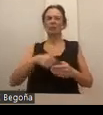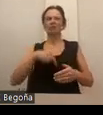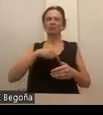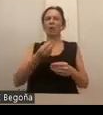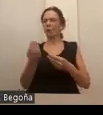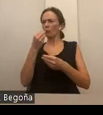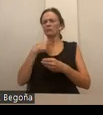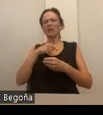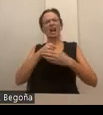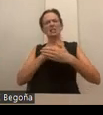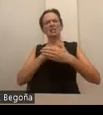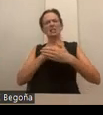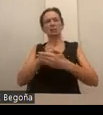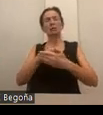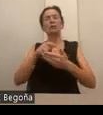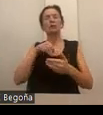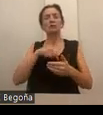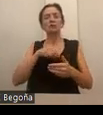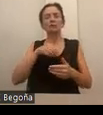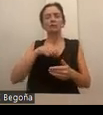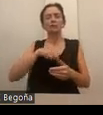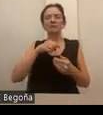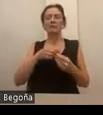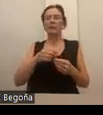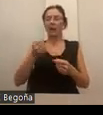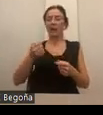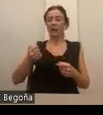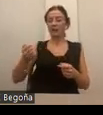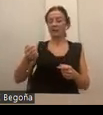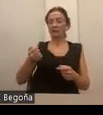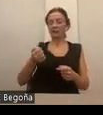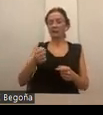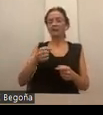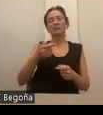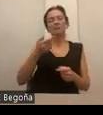pues puede ser un instrumento